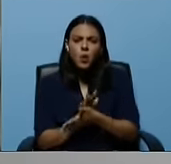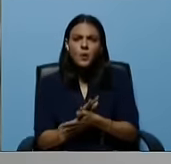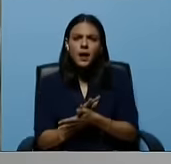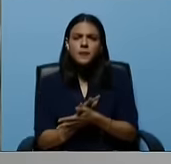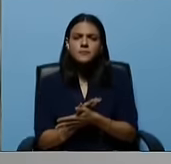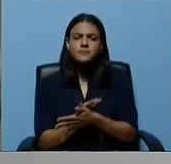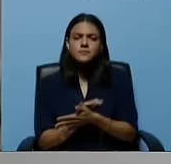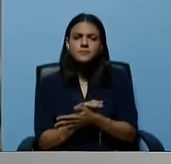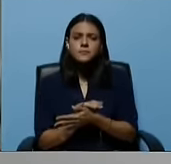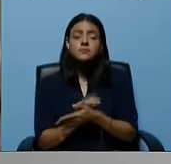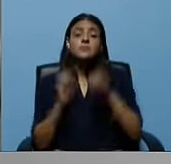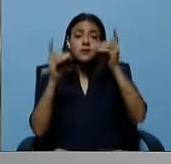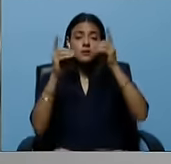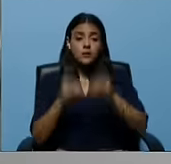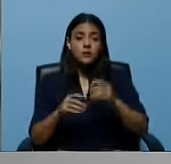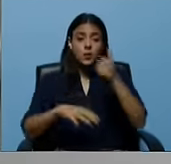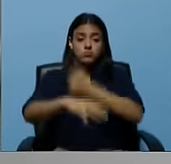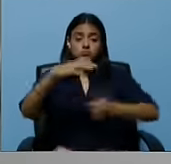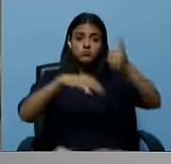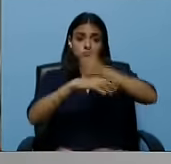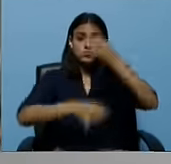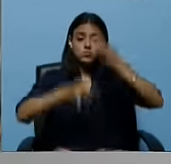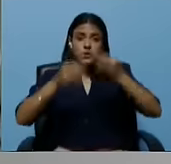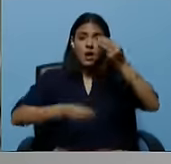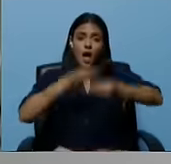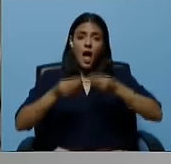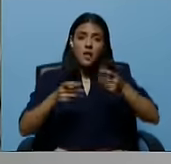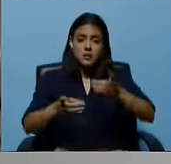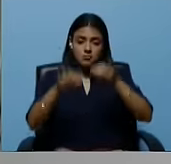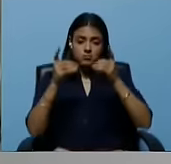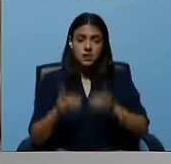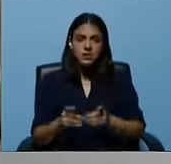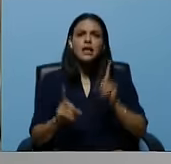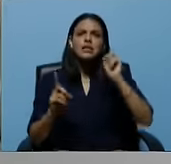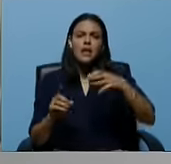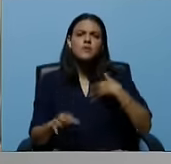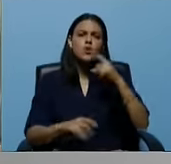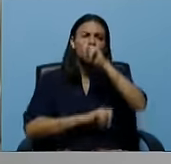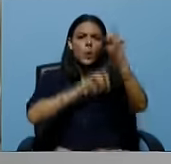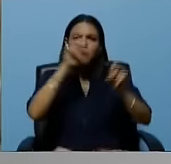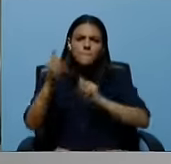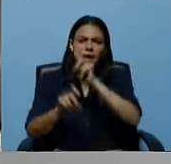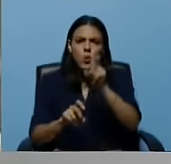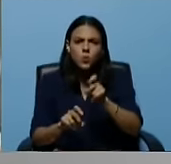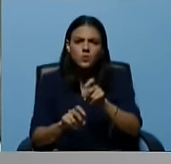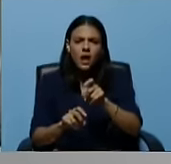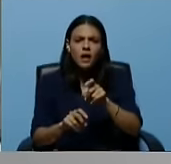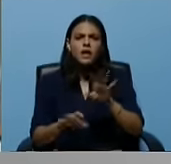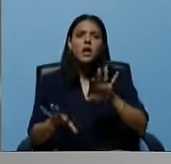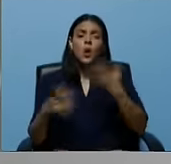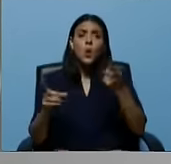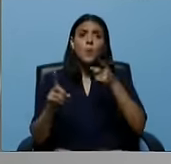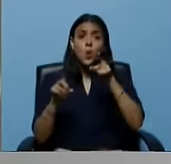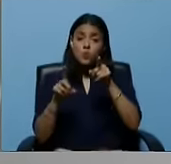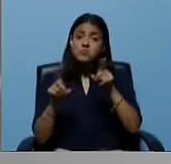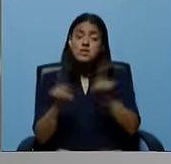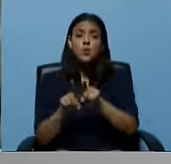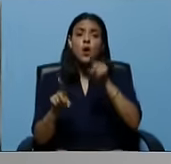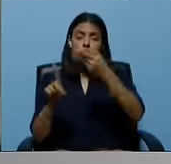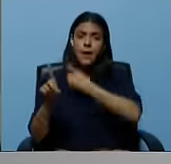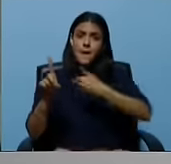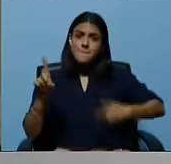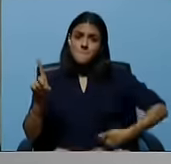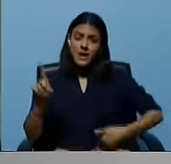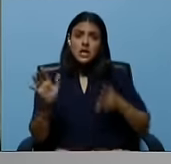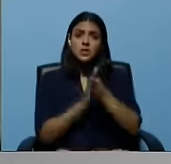la sentencia del Tribunal Supremo de Justicia, quería consultarle en su calidad, bueno, tanto como presidente